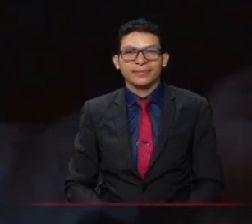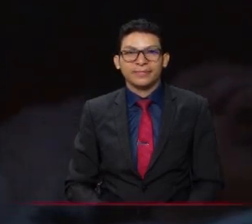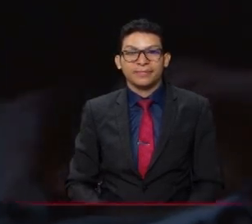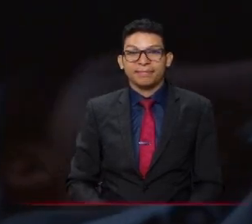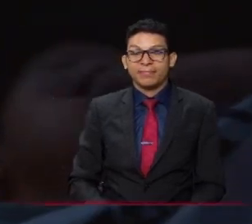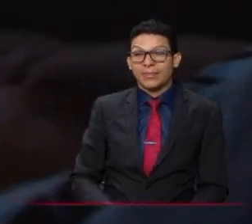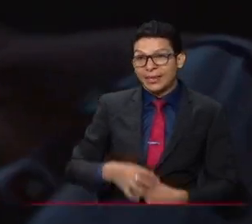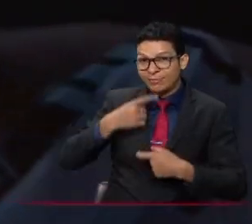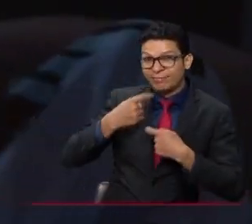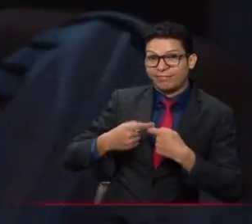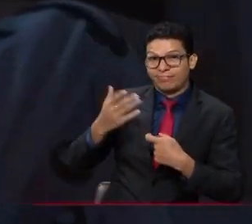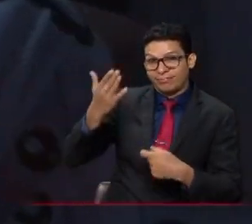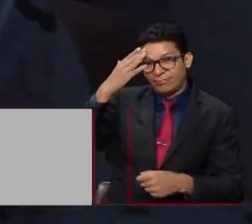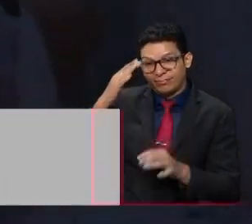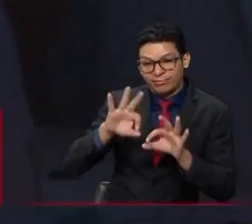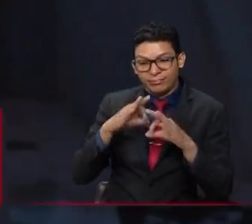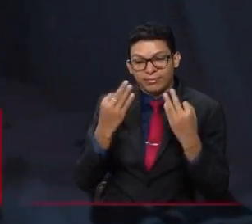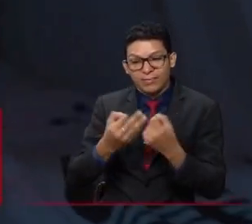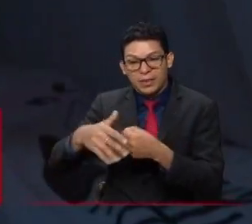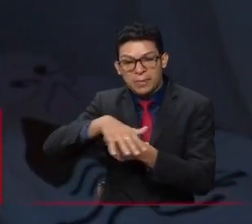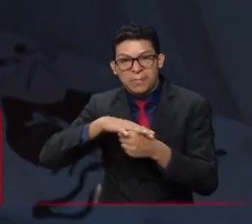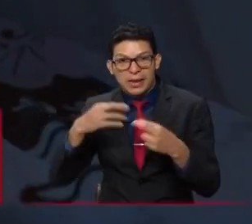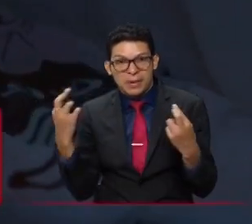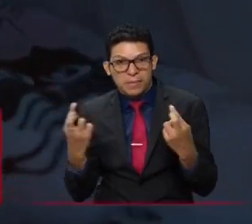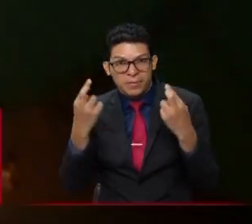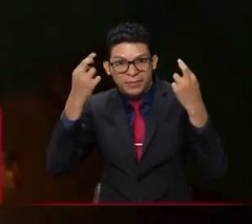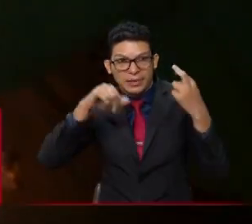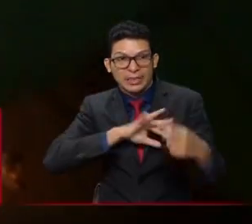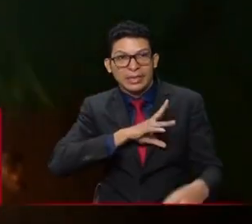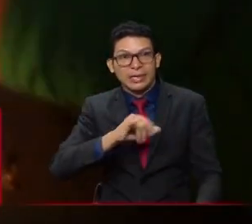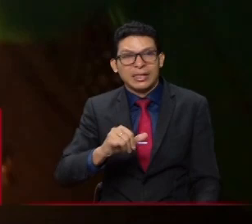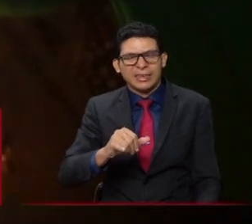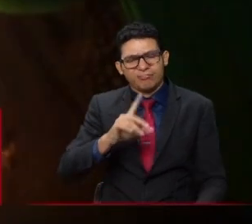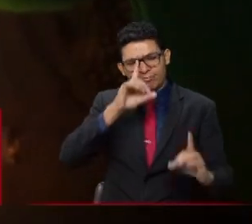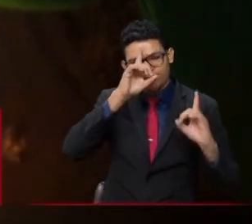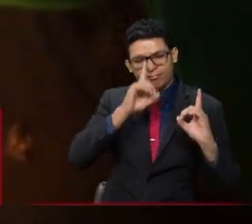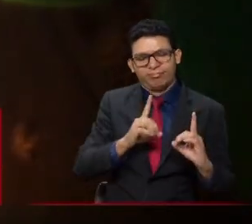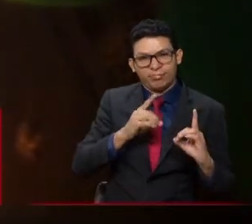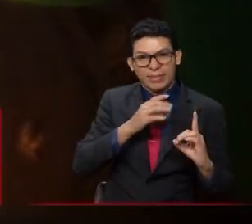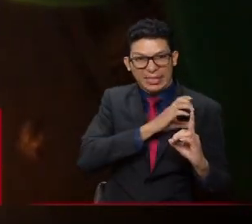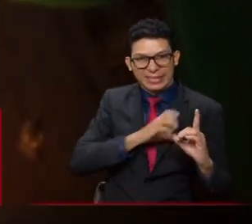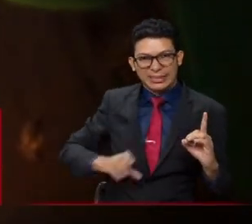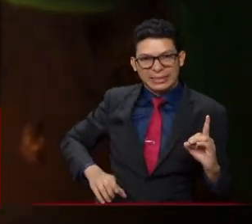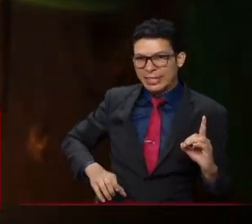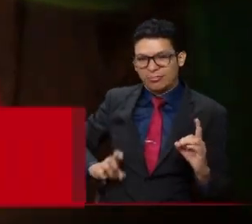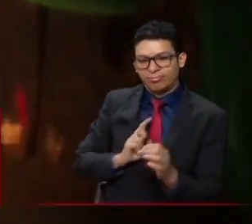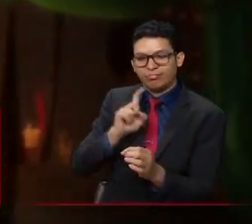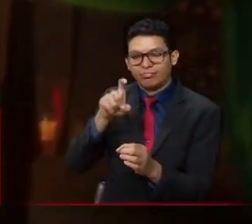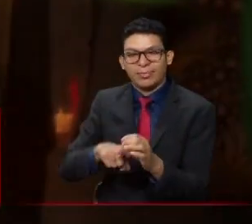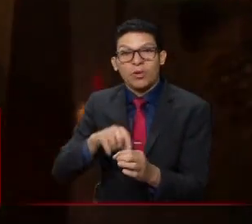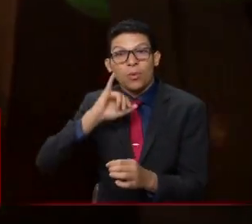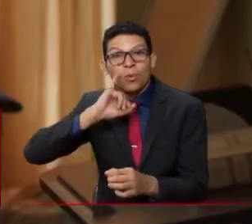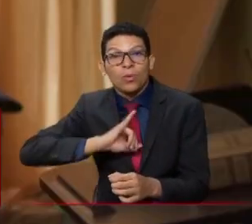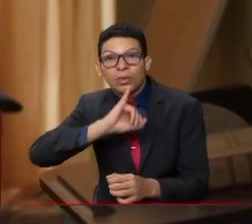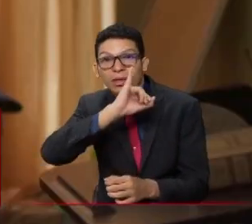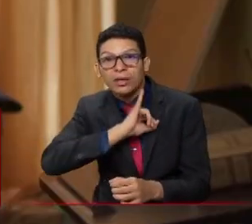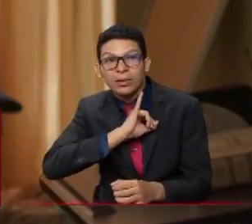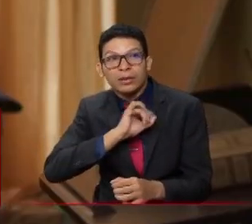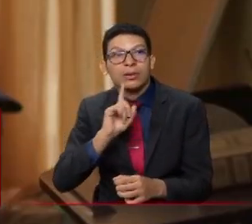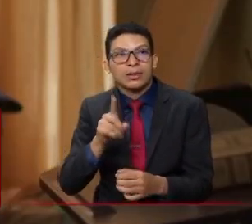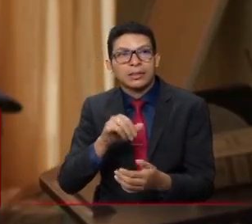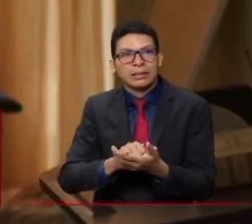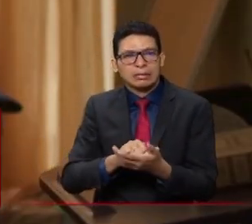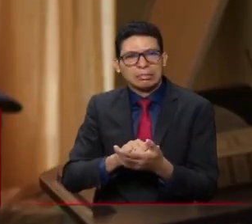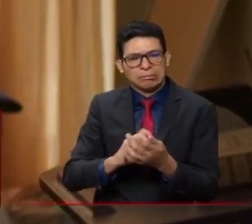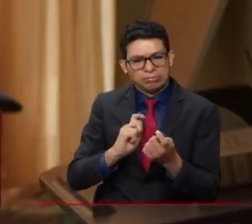El desafío que enfrenta una familia de un barrio popular de la ciudad de Cali que decide convertirse al judaísmo ortodoxo y la reestructuración de